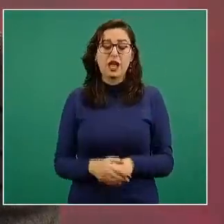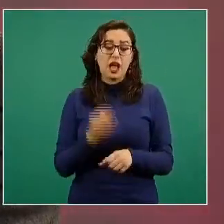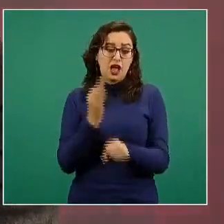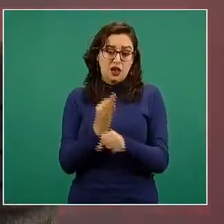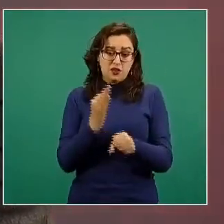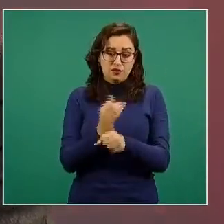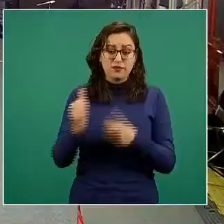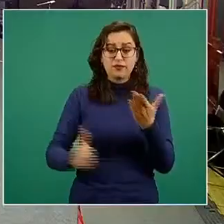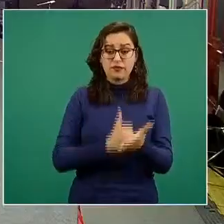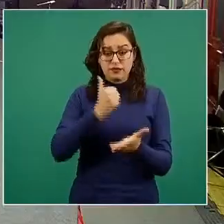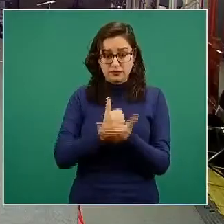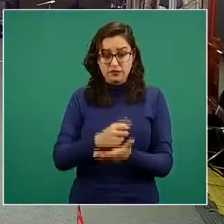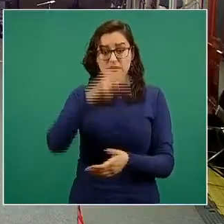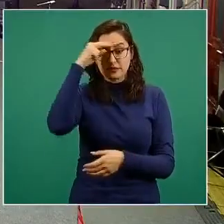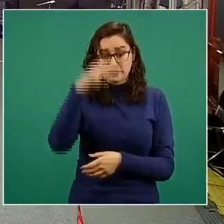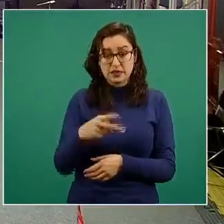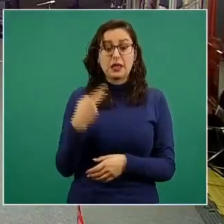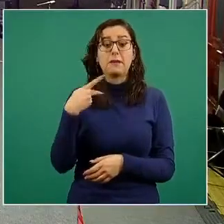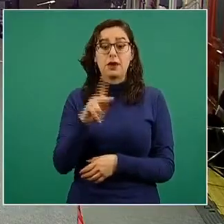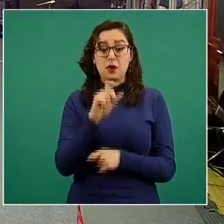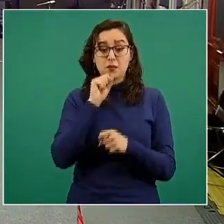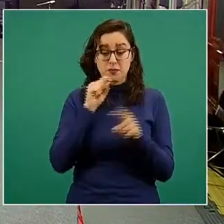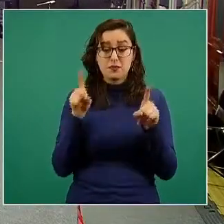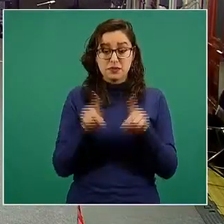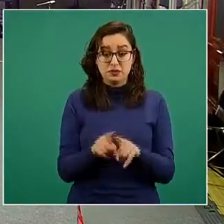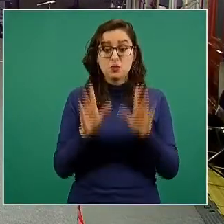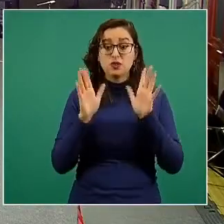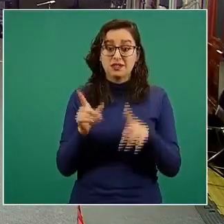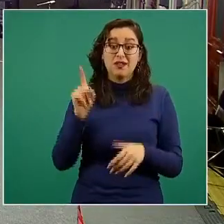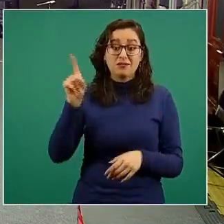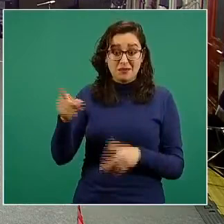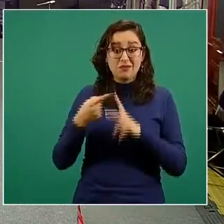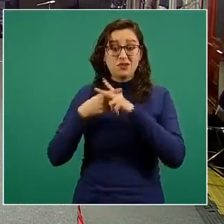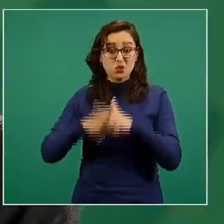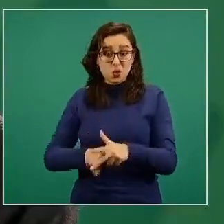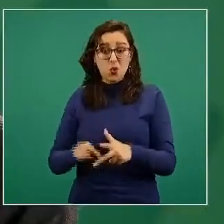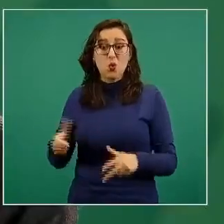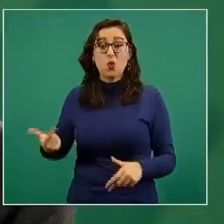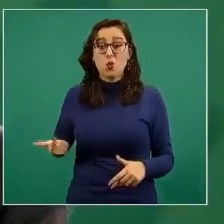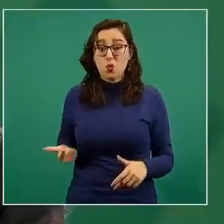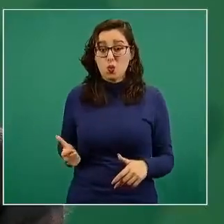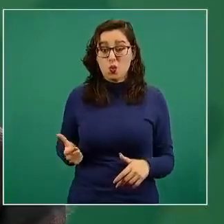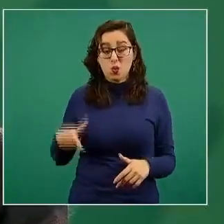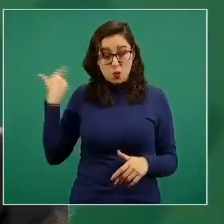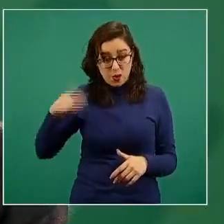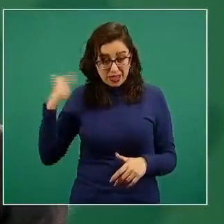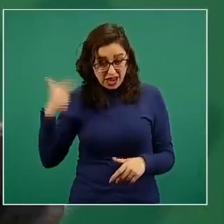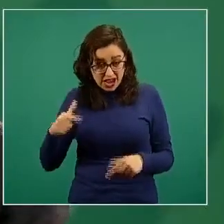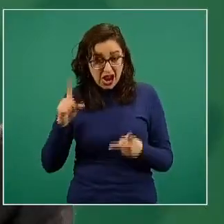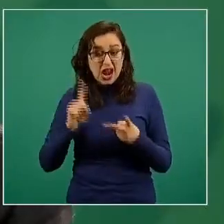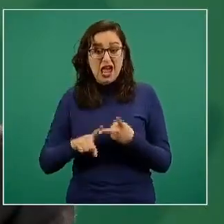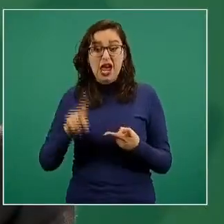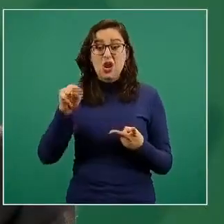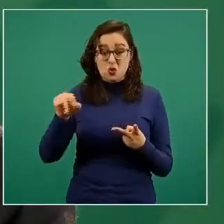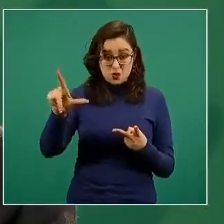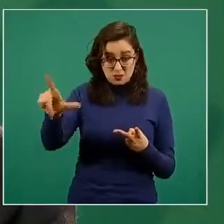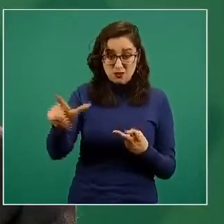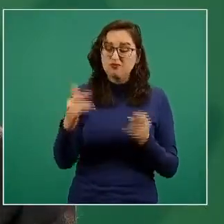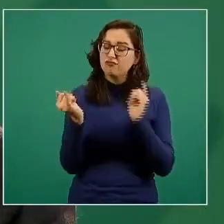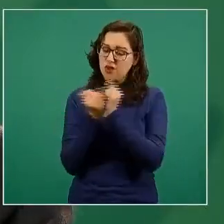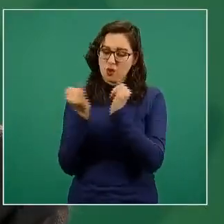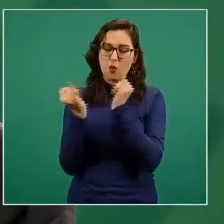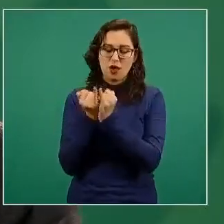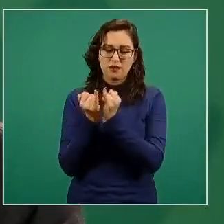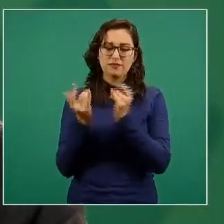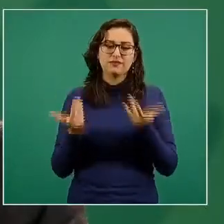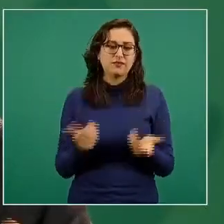México, pero ya está también el reto en Guadalajara y la zona metropolitana, en Nuevo León y la zona metropolitana,